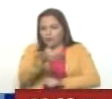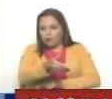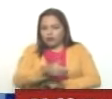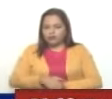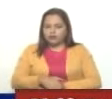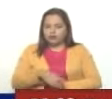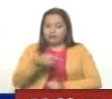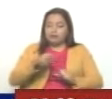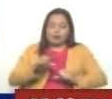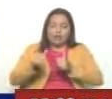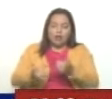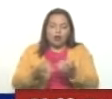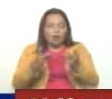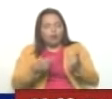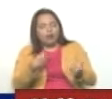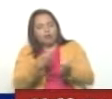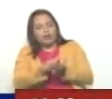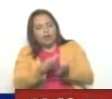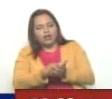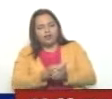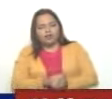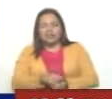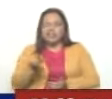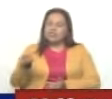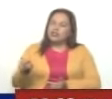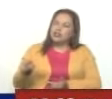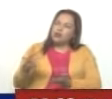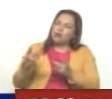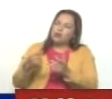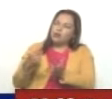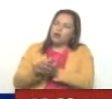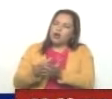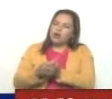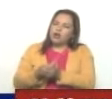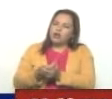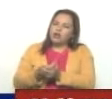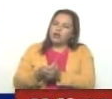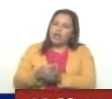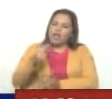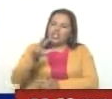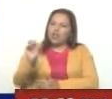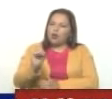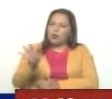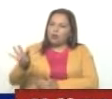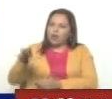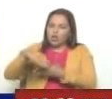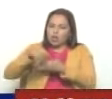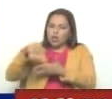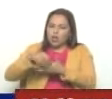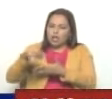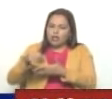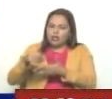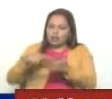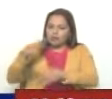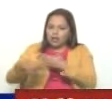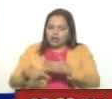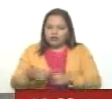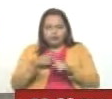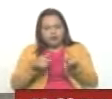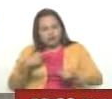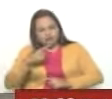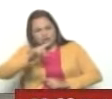apenas comienza. ¿Cuánto cuesta ese plan? Ese plan está alrededor de unos 3, 4 dólares el plan. Pero pregunto, es